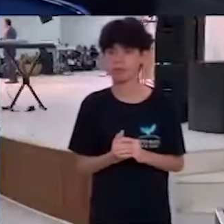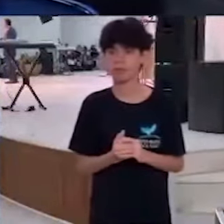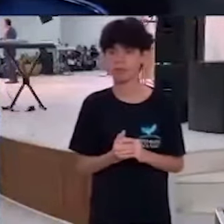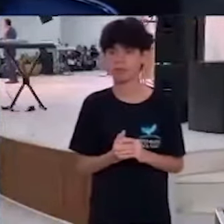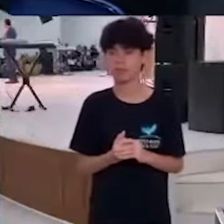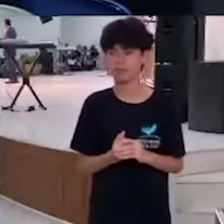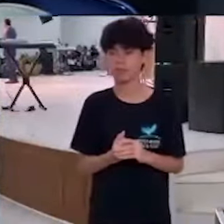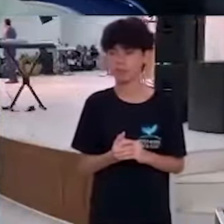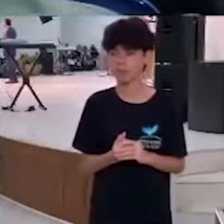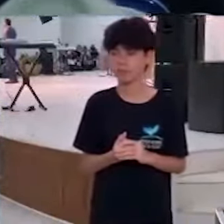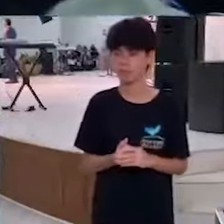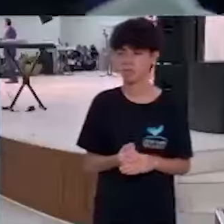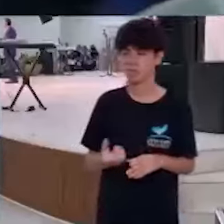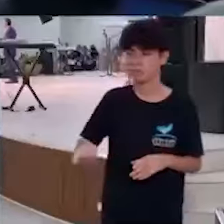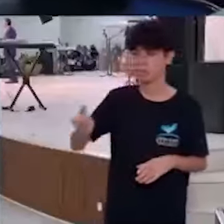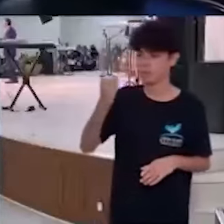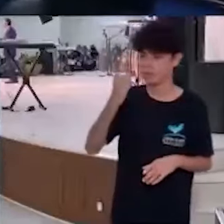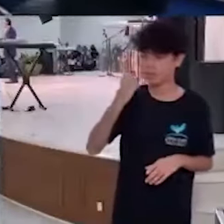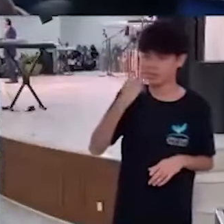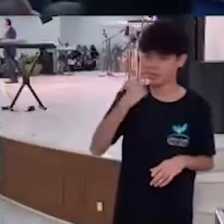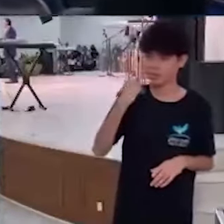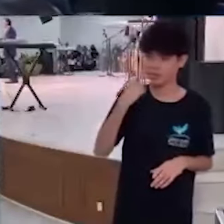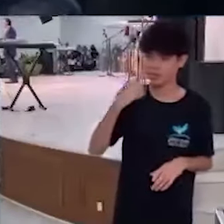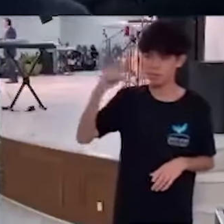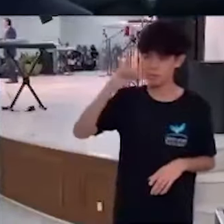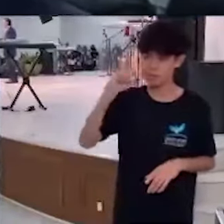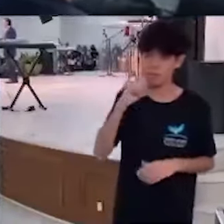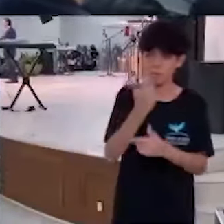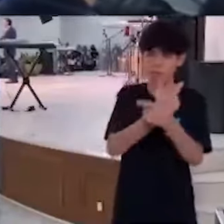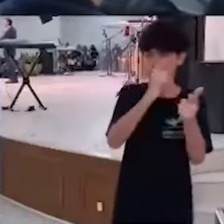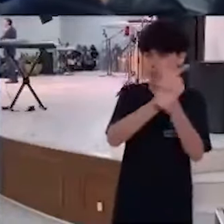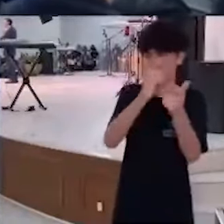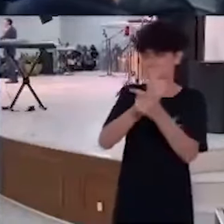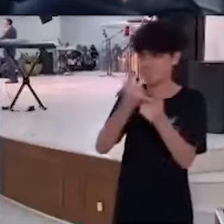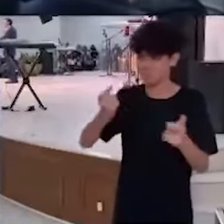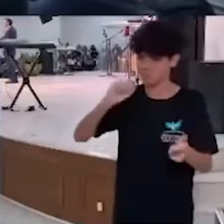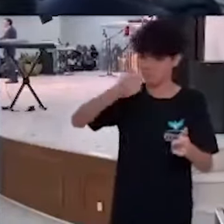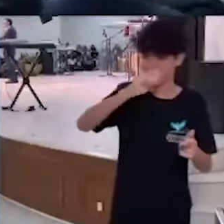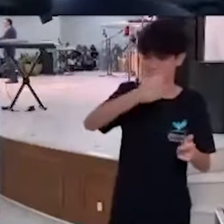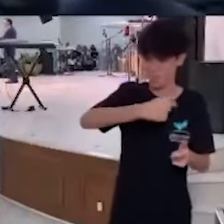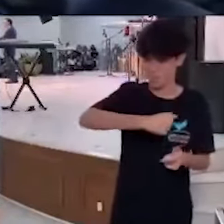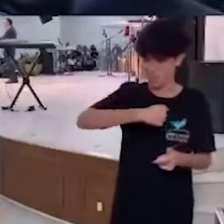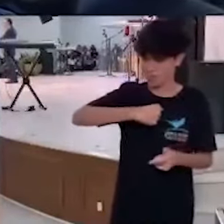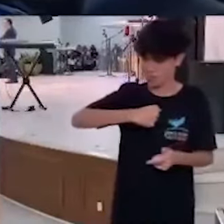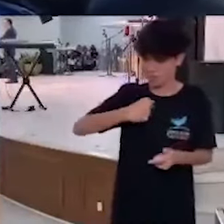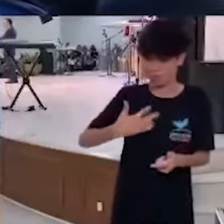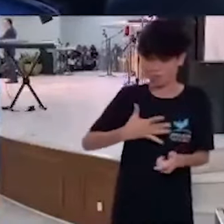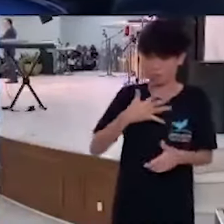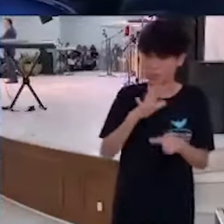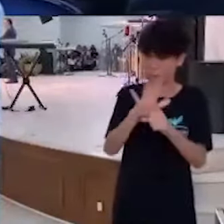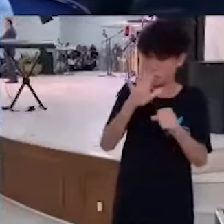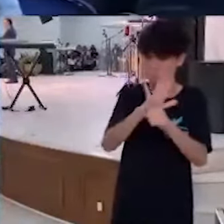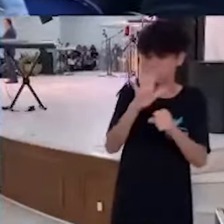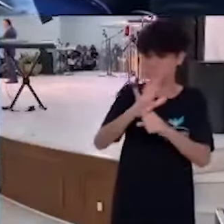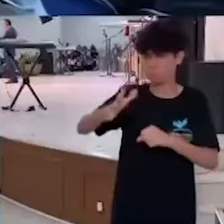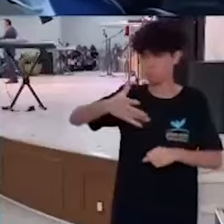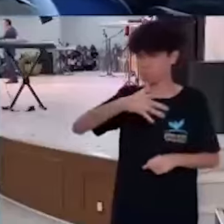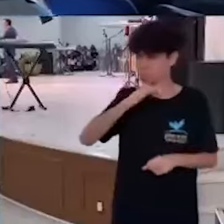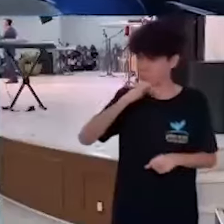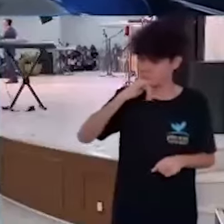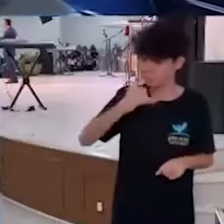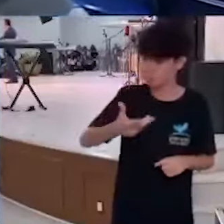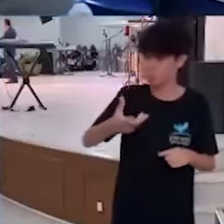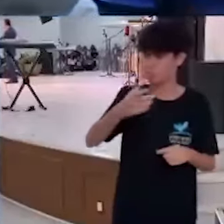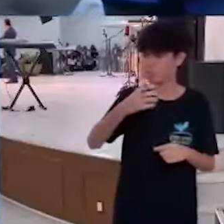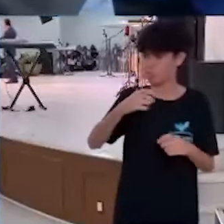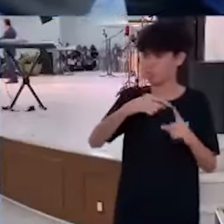correcto que viene de parte de Dios, sino que al contrario, Salomón está reconociendo que nos puede afectar en